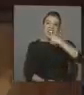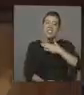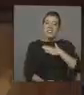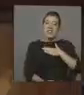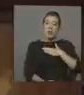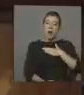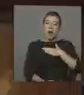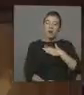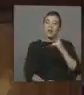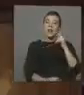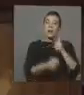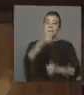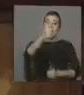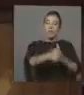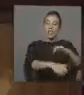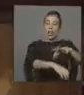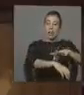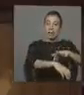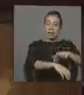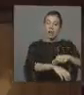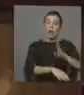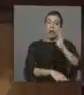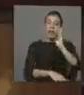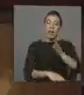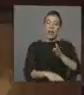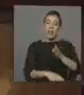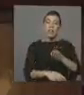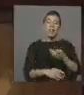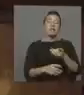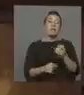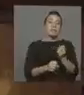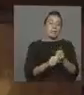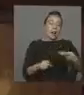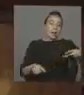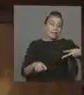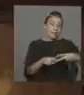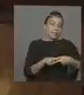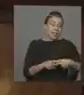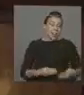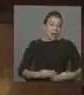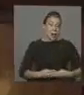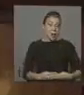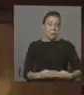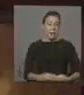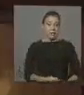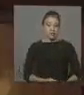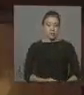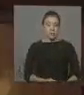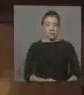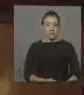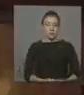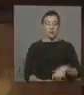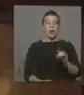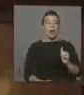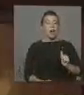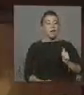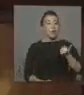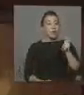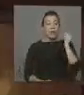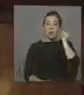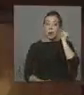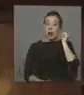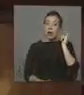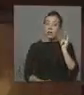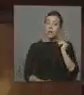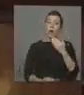del profesional clínico que deba intervenir directamente en la interrupción del embarazo, de mediar la voluntad de la mujer